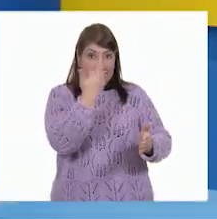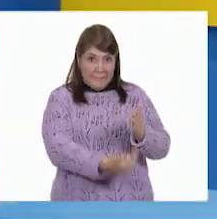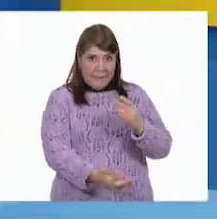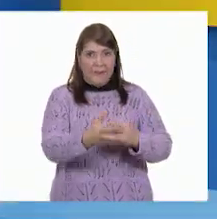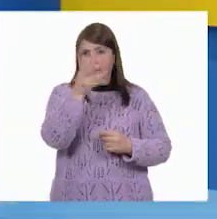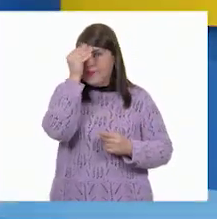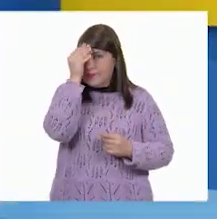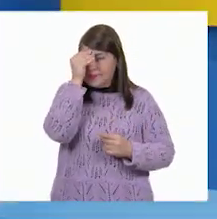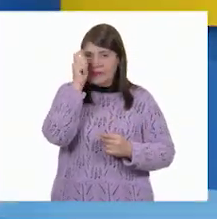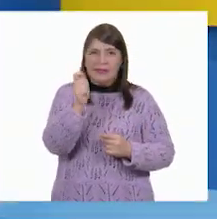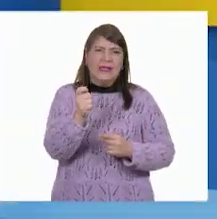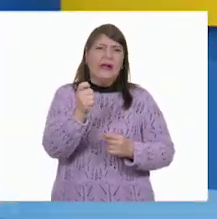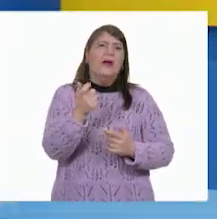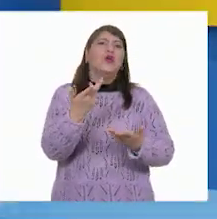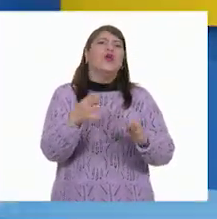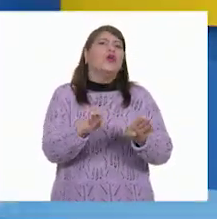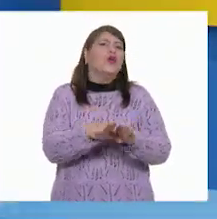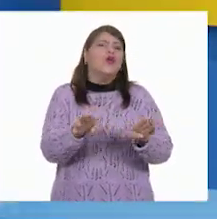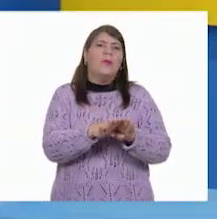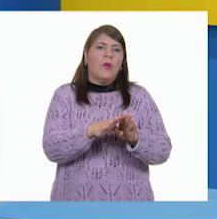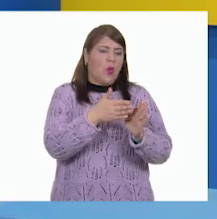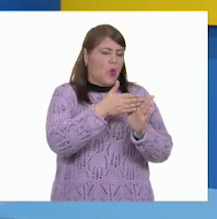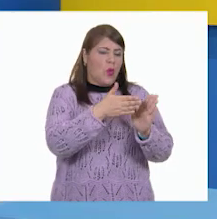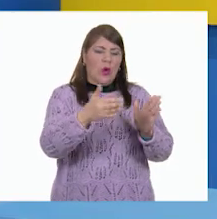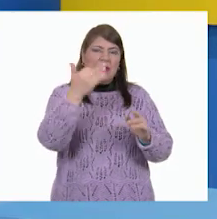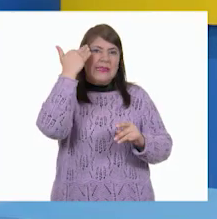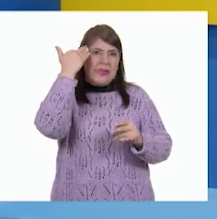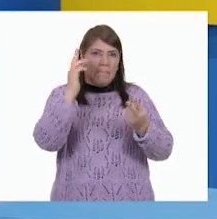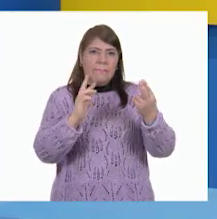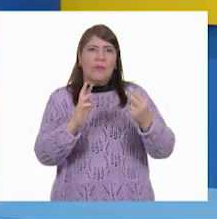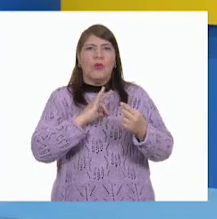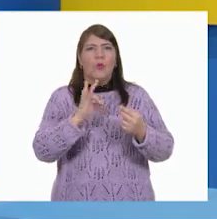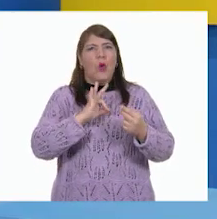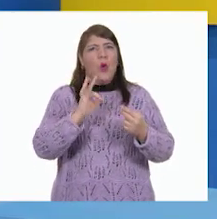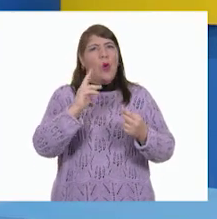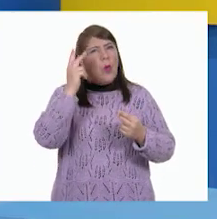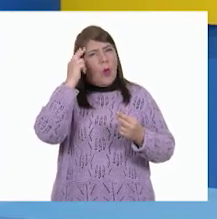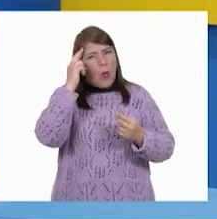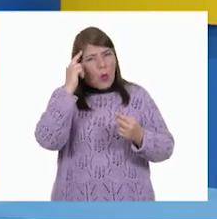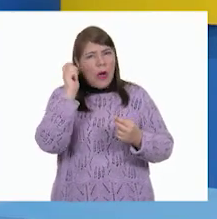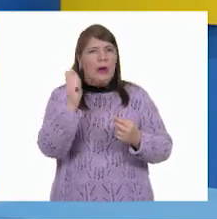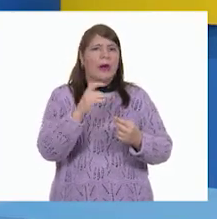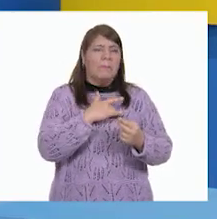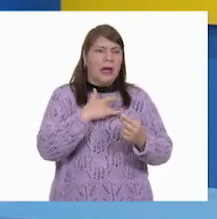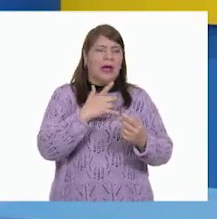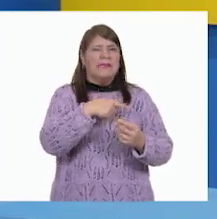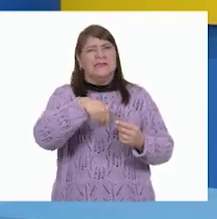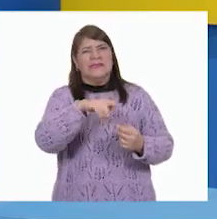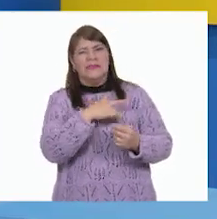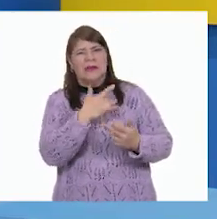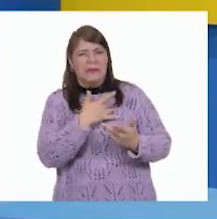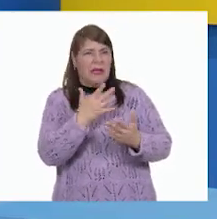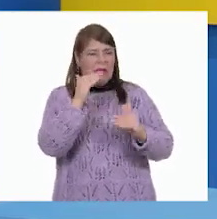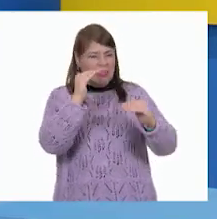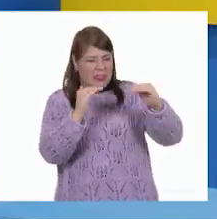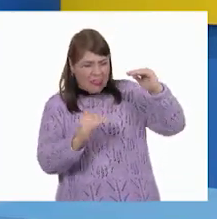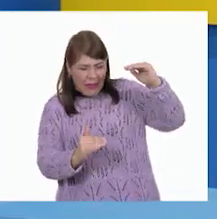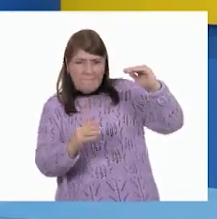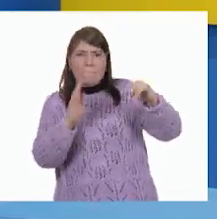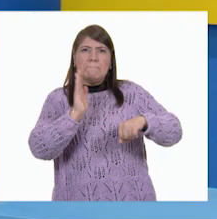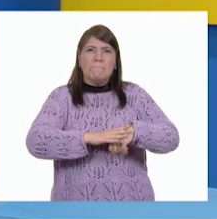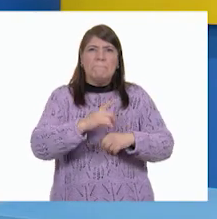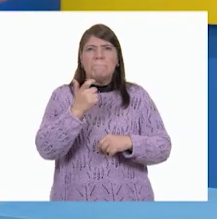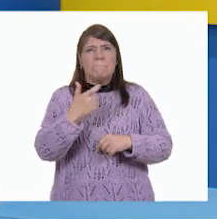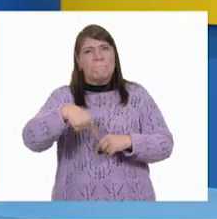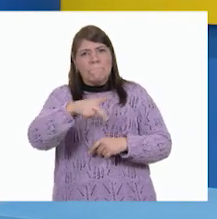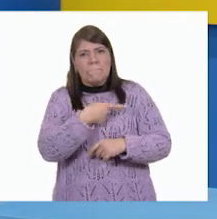aprender algunos rasgos de cómo en el porfiriato las desigualdades sociales empezaron a ser cada vez más agudas y cada vez más